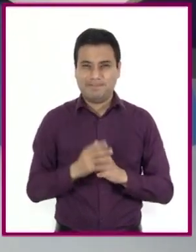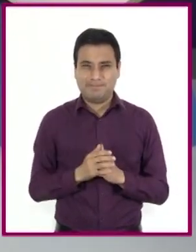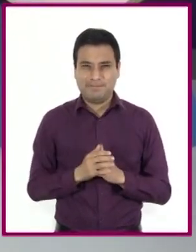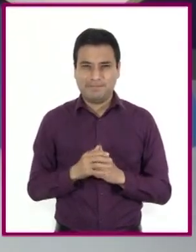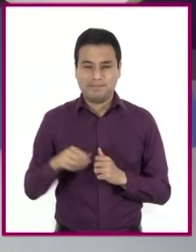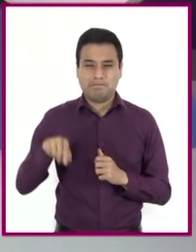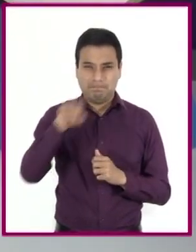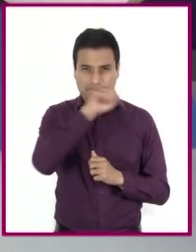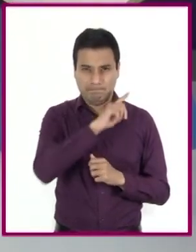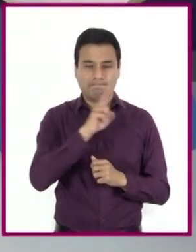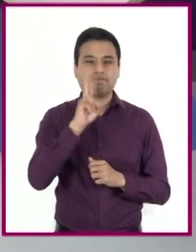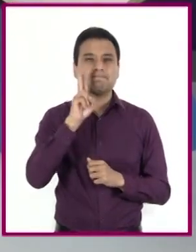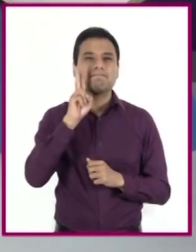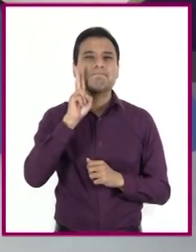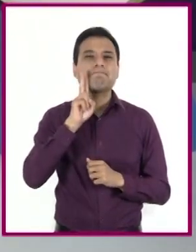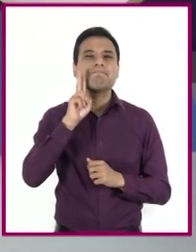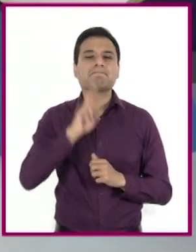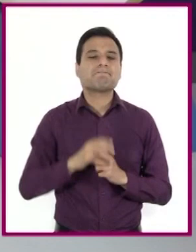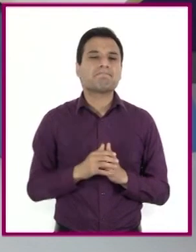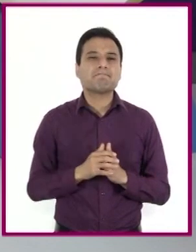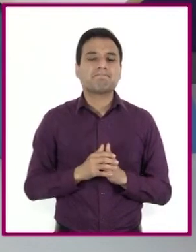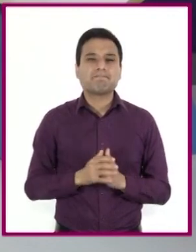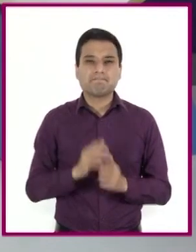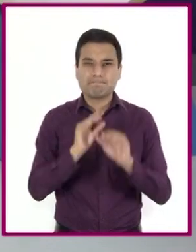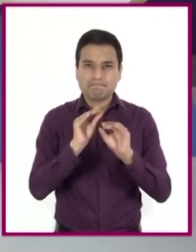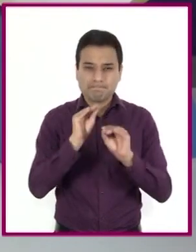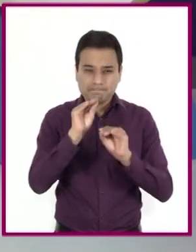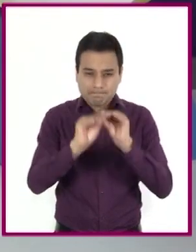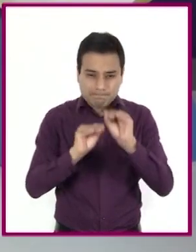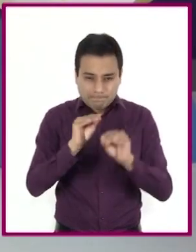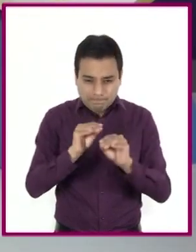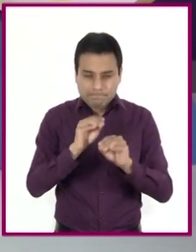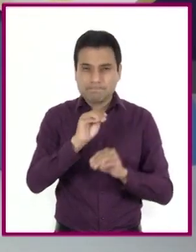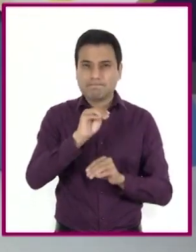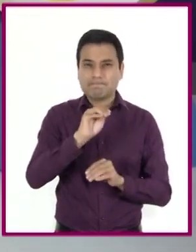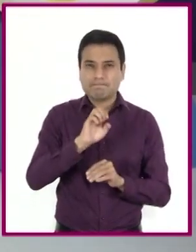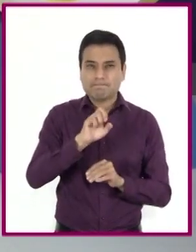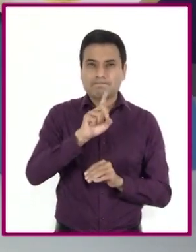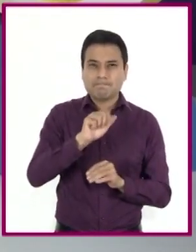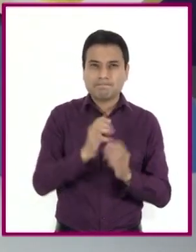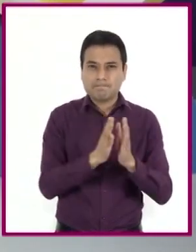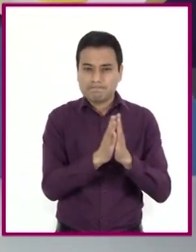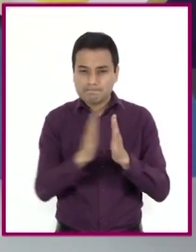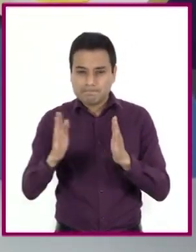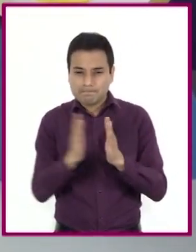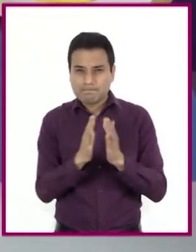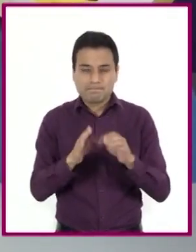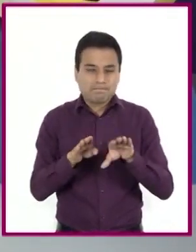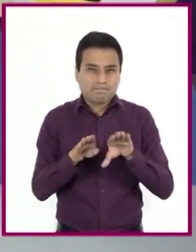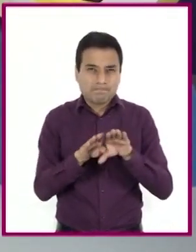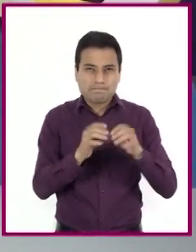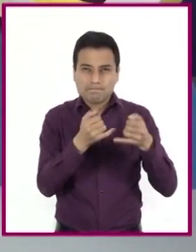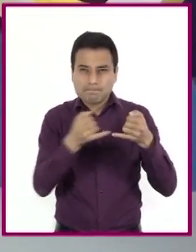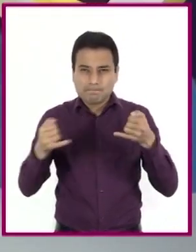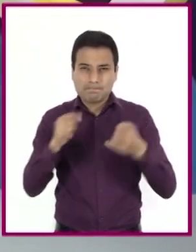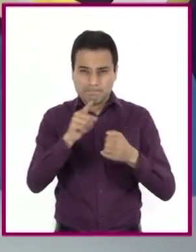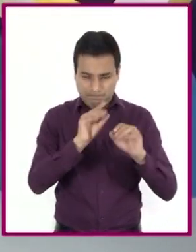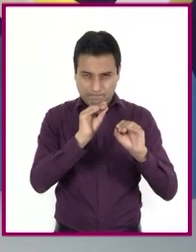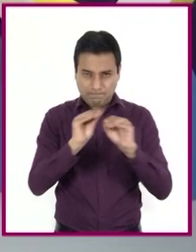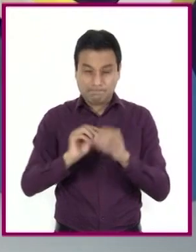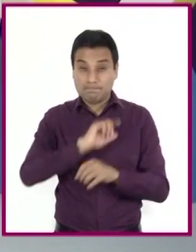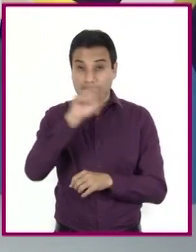Construyan el intervalo a los lados de la media y verifiquen qué tan dispersos están los datos. Comenten con